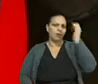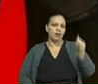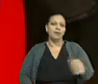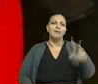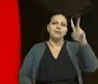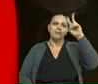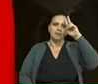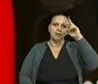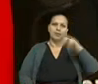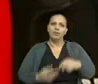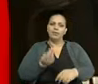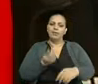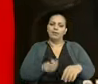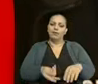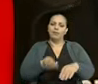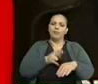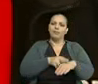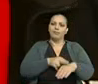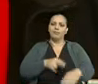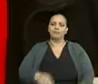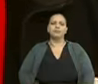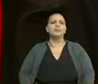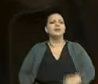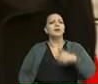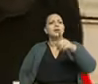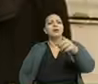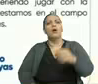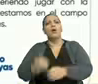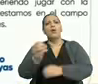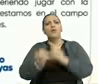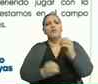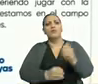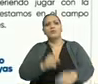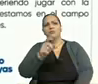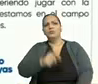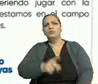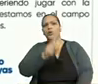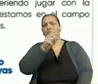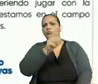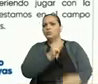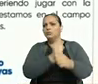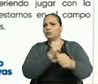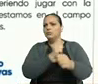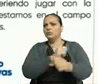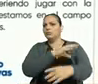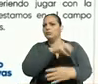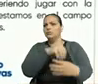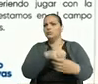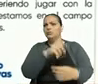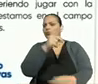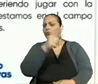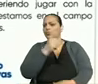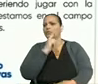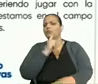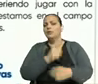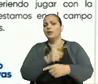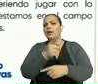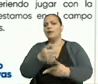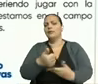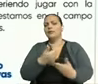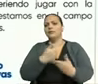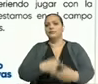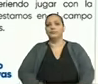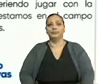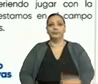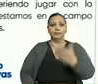aquellas oficinas? Habían unos pocos, pero todavía había alguien que nos colaboró. Ante eso, el prefecto de Guayas, Carlos Luis Morales, tomó algunas decisiones dentro